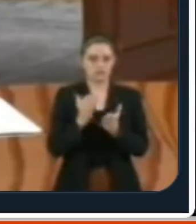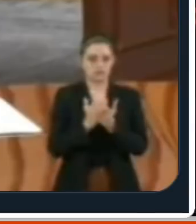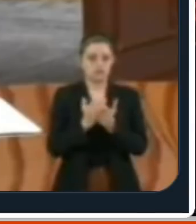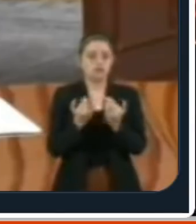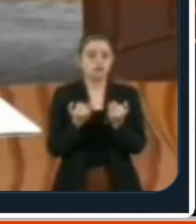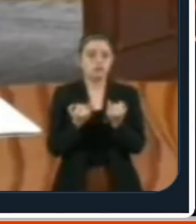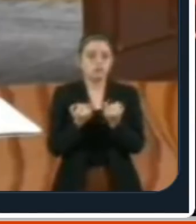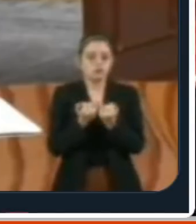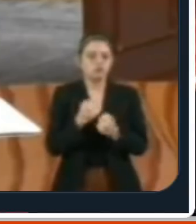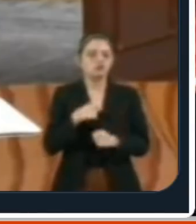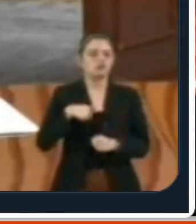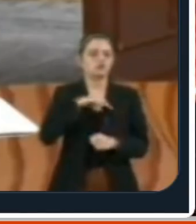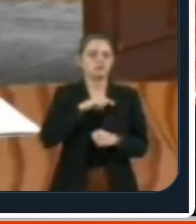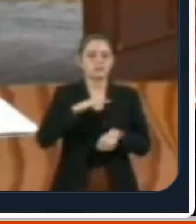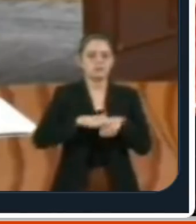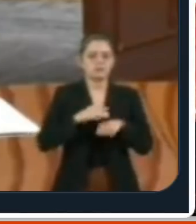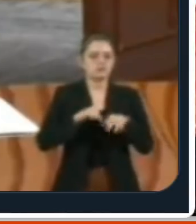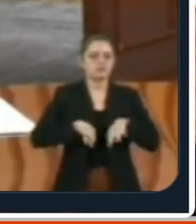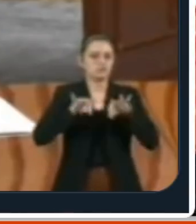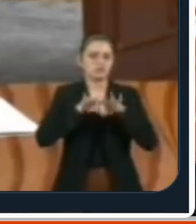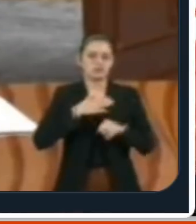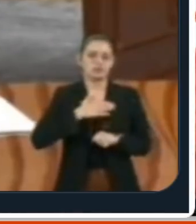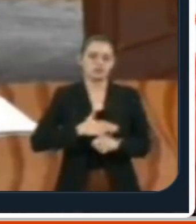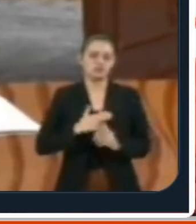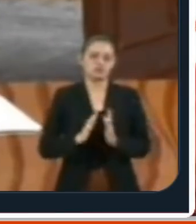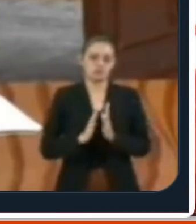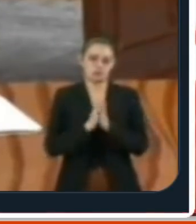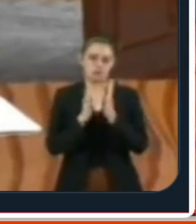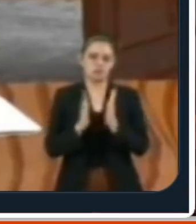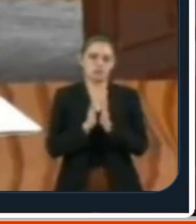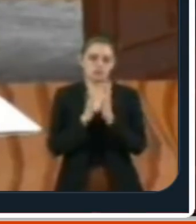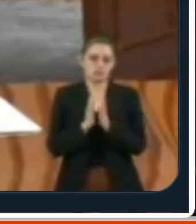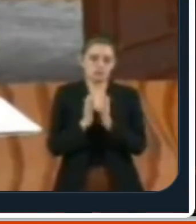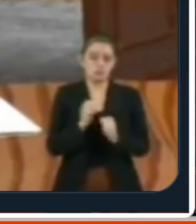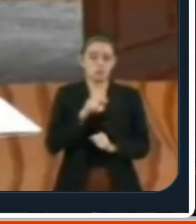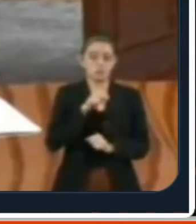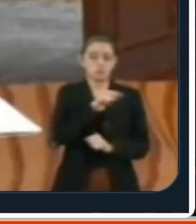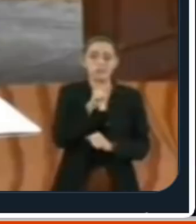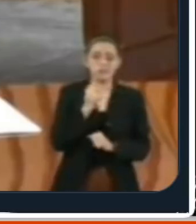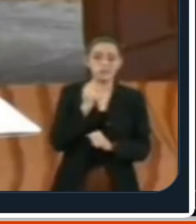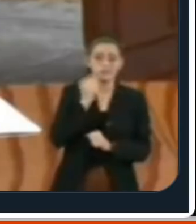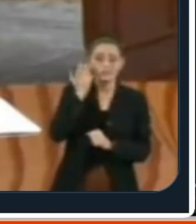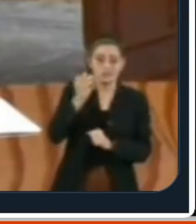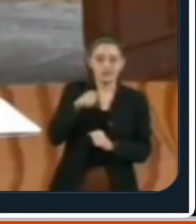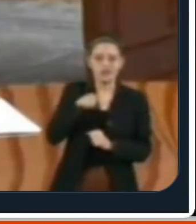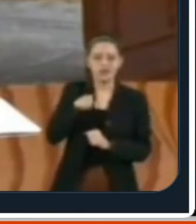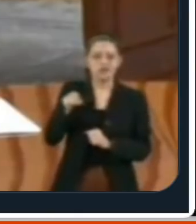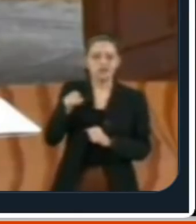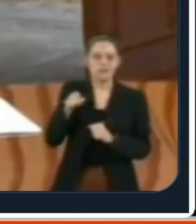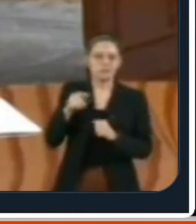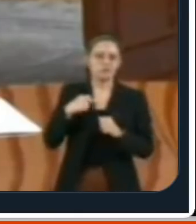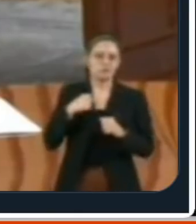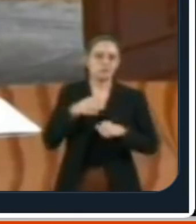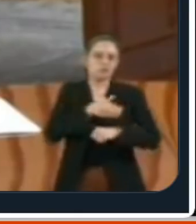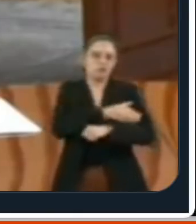justo espíritu de la democracia a las pretensiones de asalto al poder público y